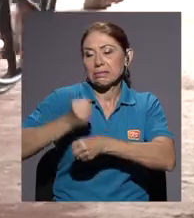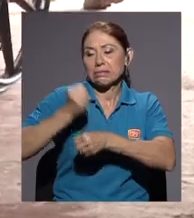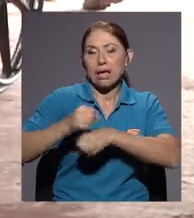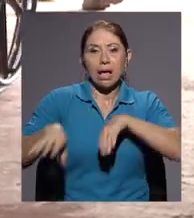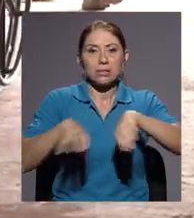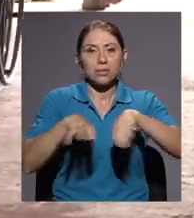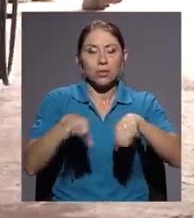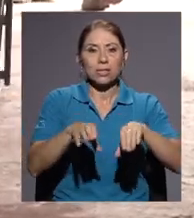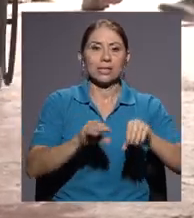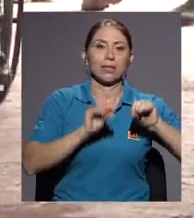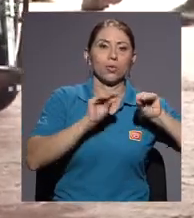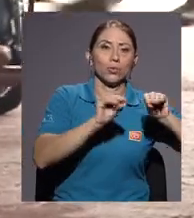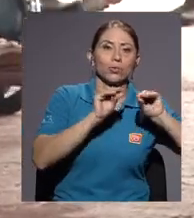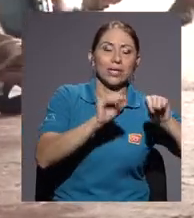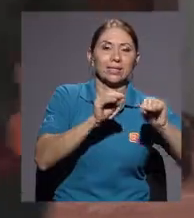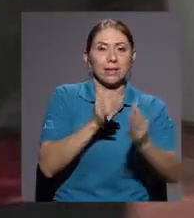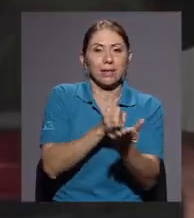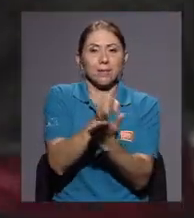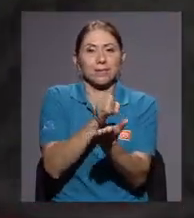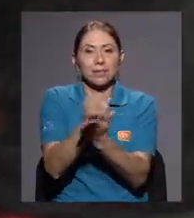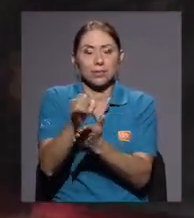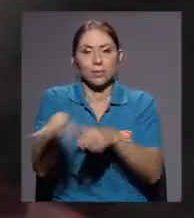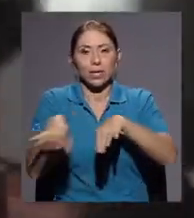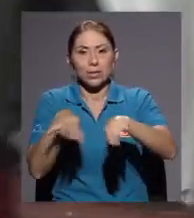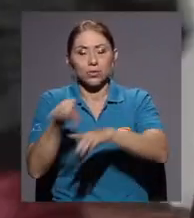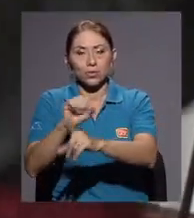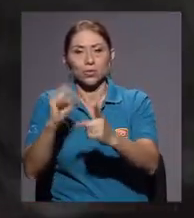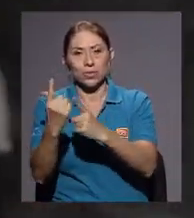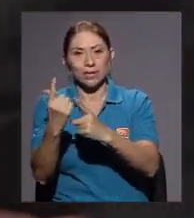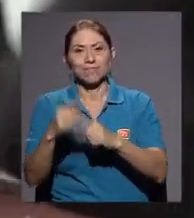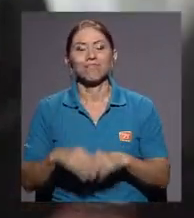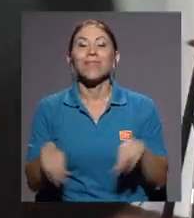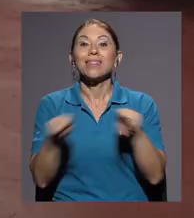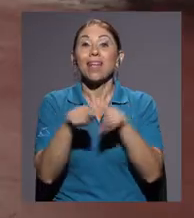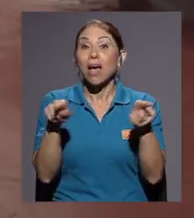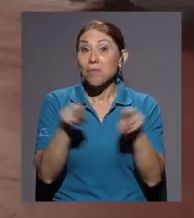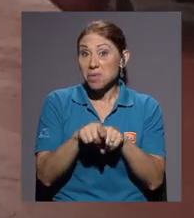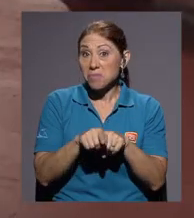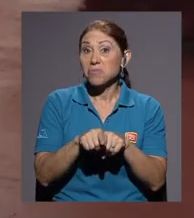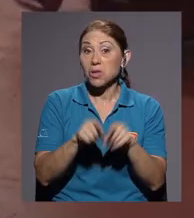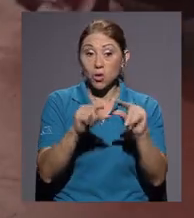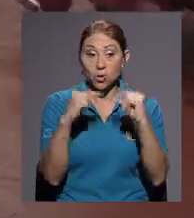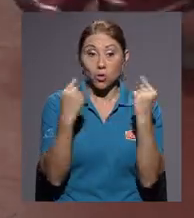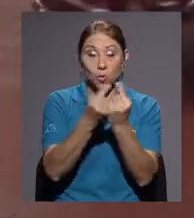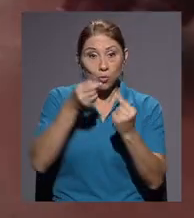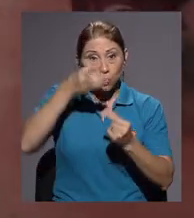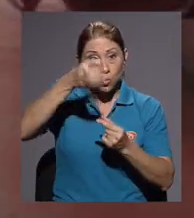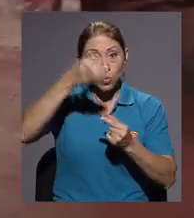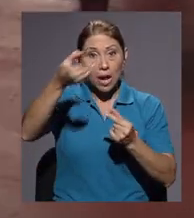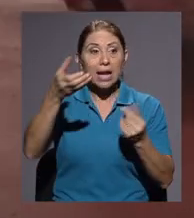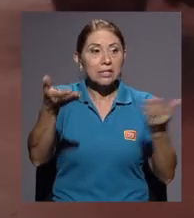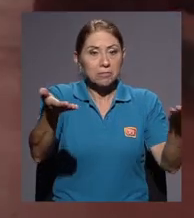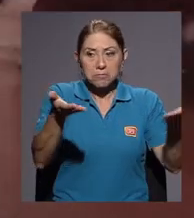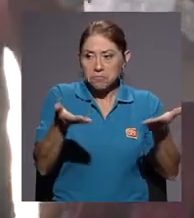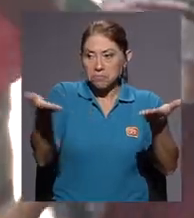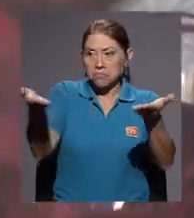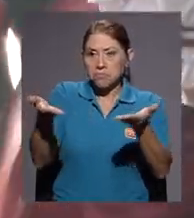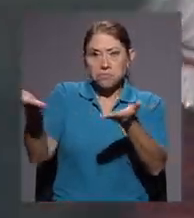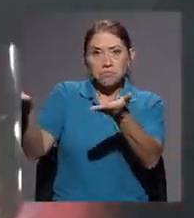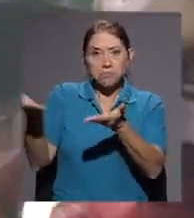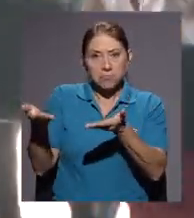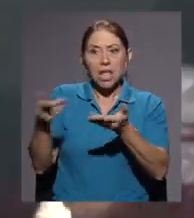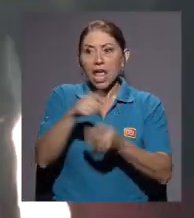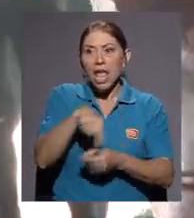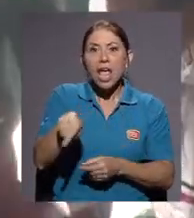docencia, investigación y acción social. También recibió a diferentes grupos culturales de la institución que viajaron hasta